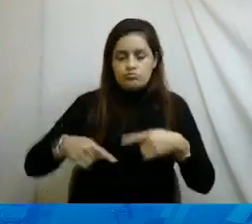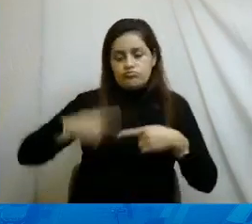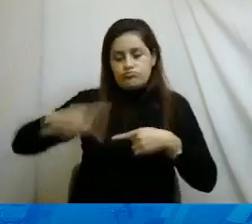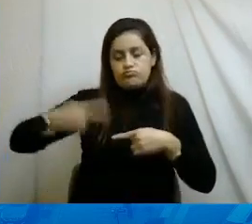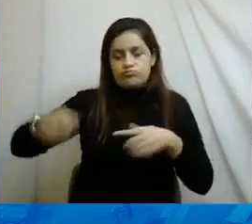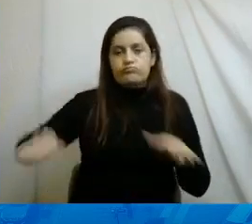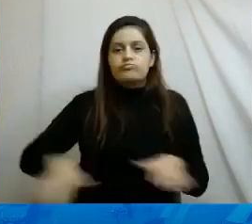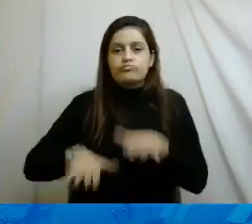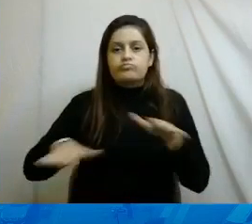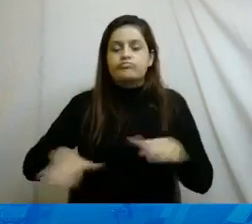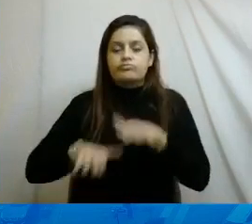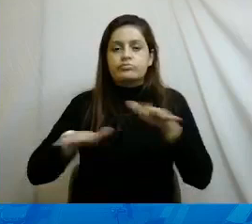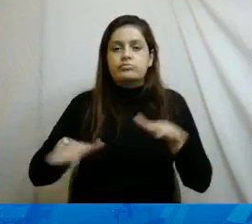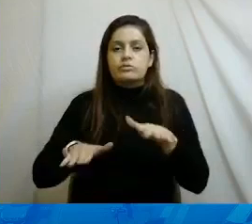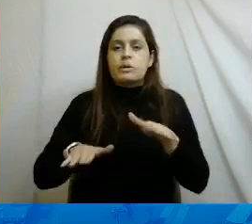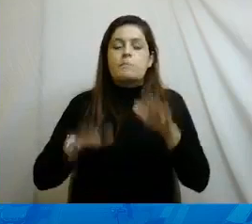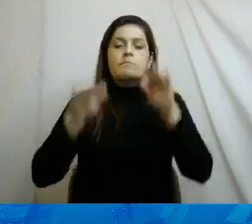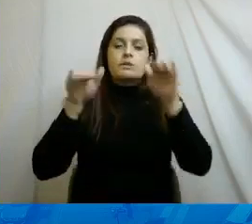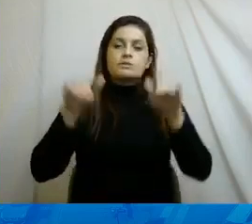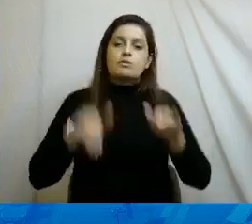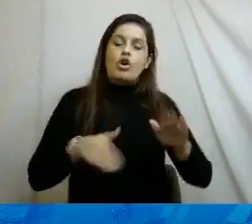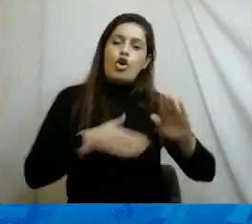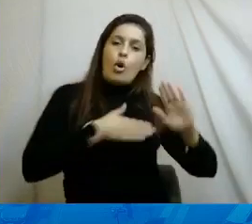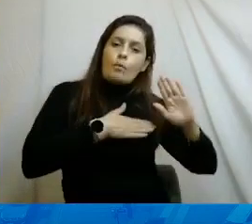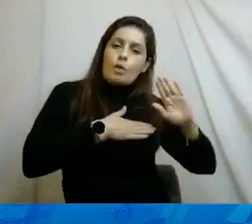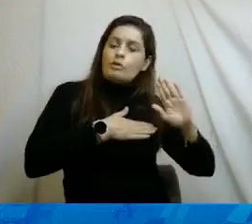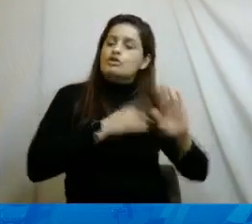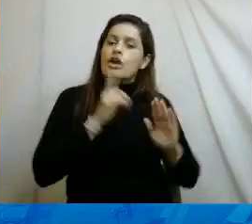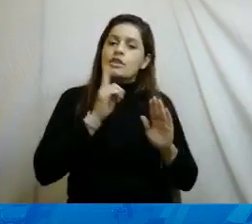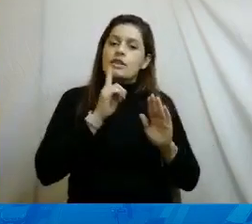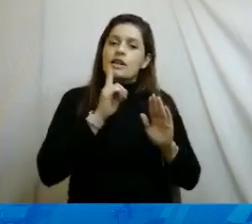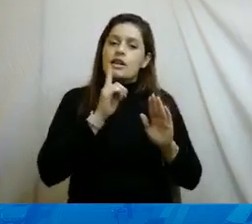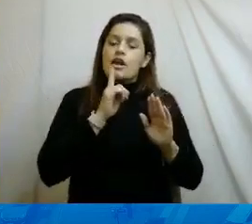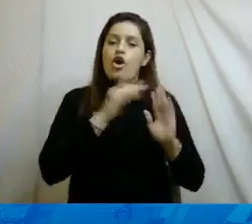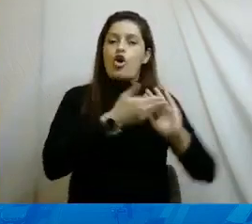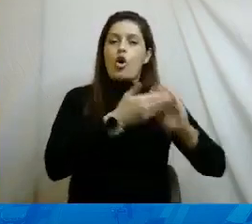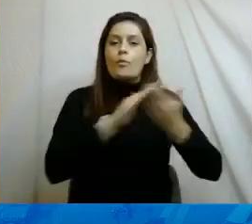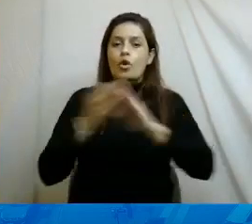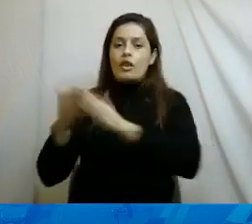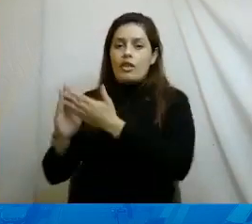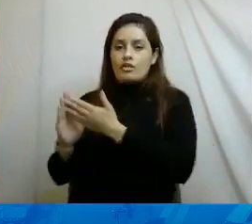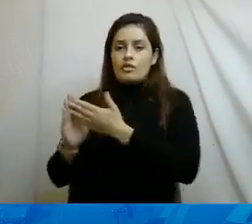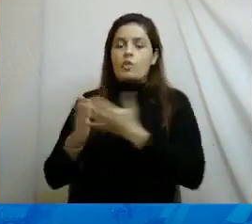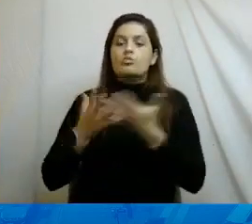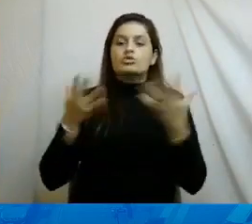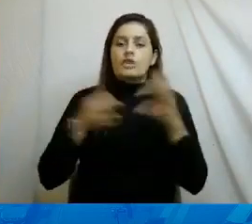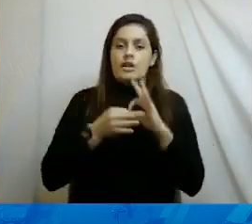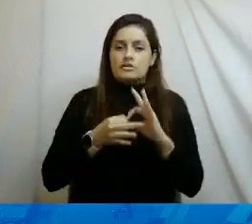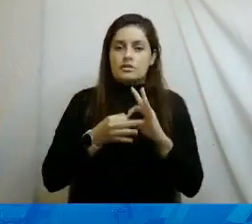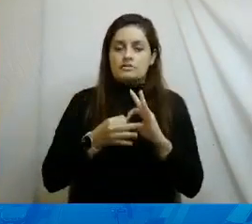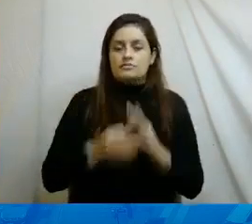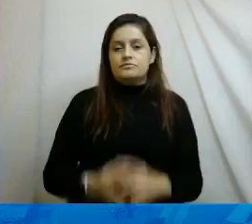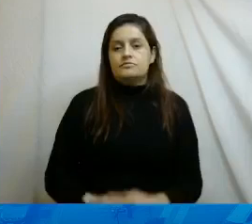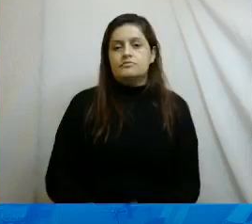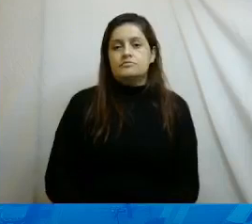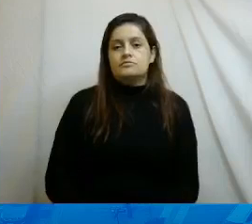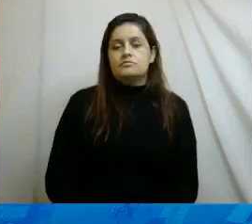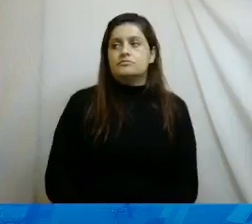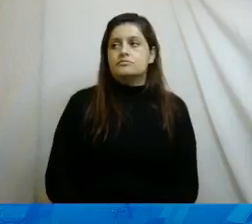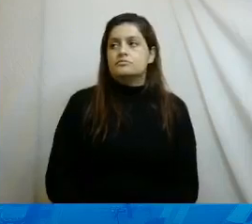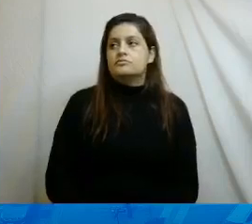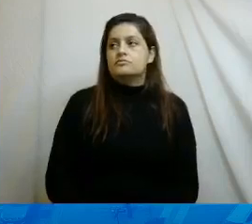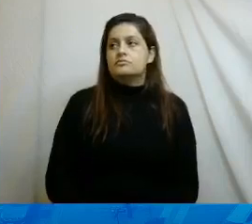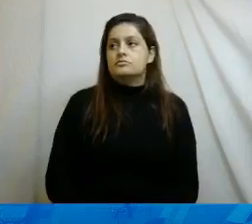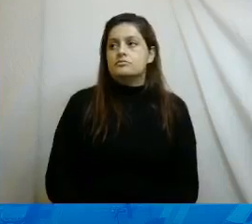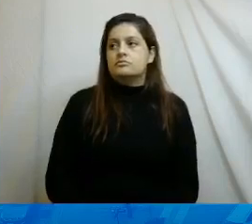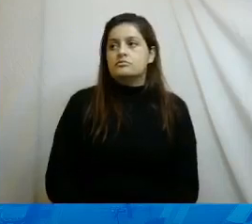mismo compromiso que tenemos con la comunidad y con nuestros niños y niñas. Muchas gracias. Muchas